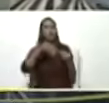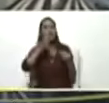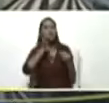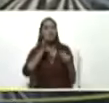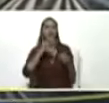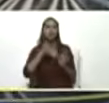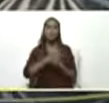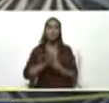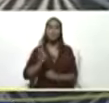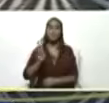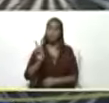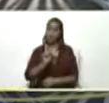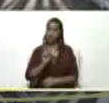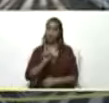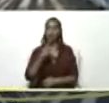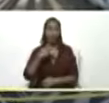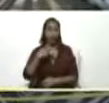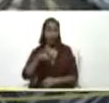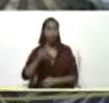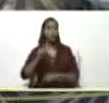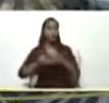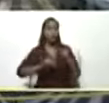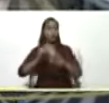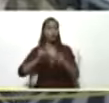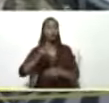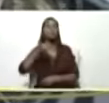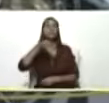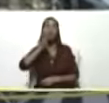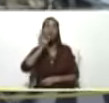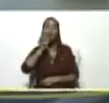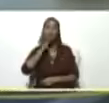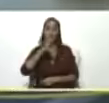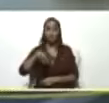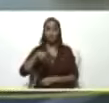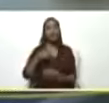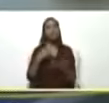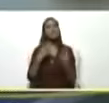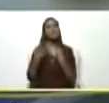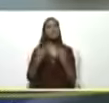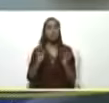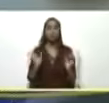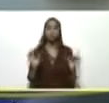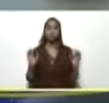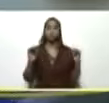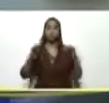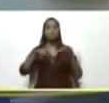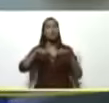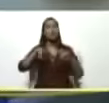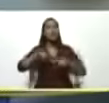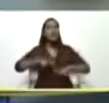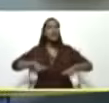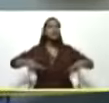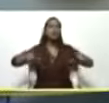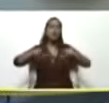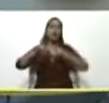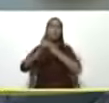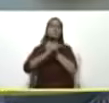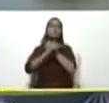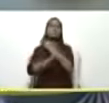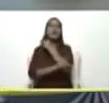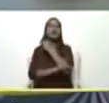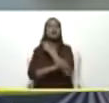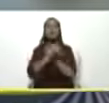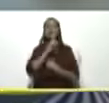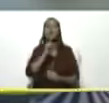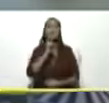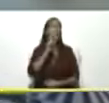produce. Este tercer encuentro internacional del café que se celebra acá en estos espacios de La Carlota, del Parque Simón Bolívar, y